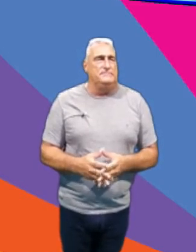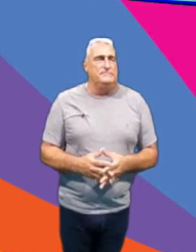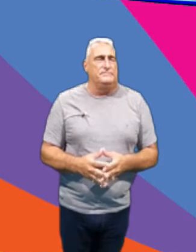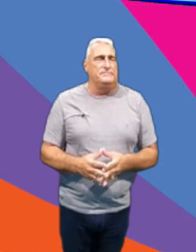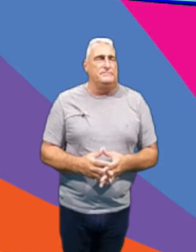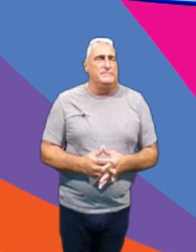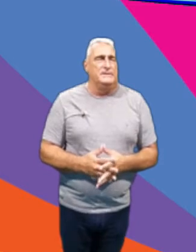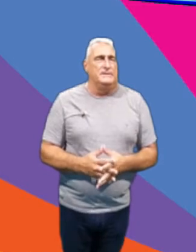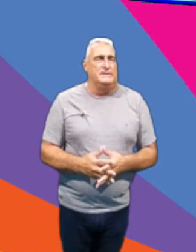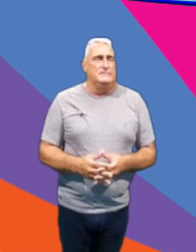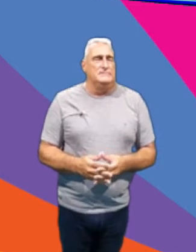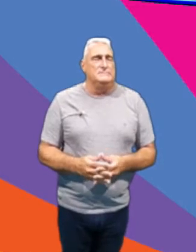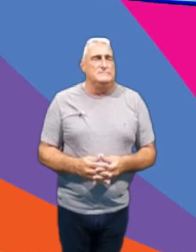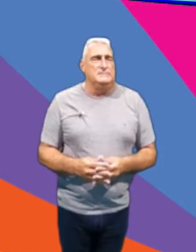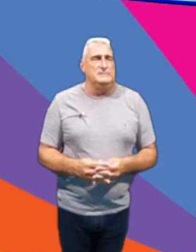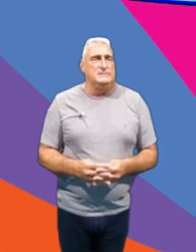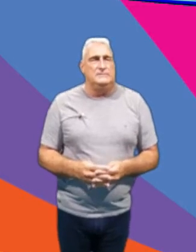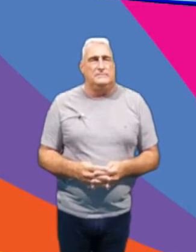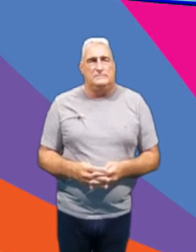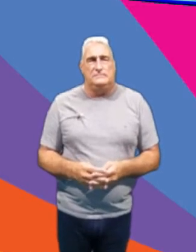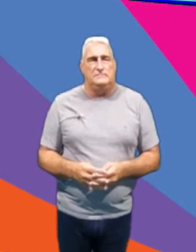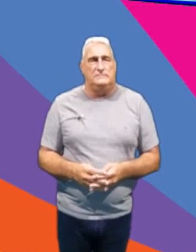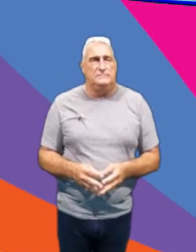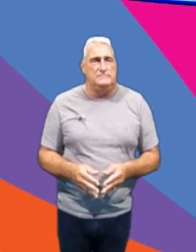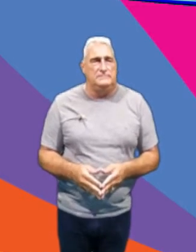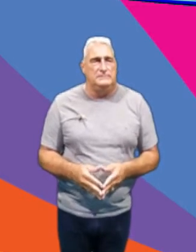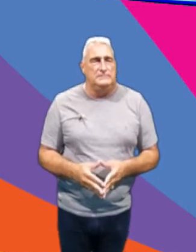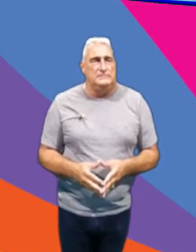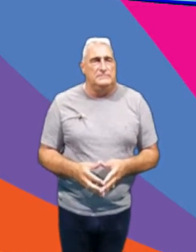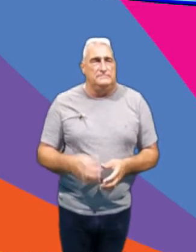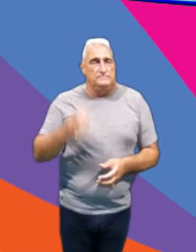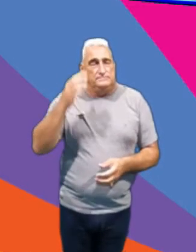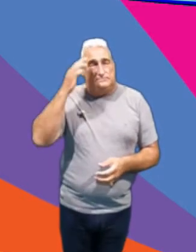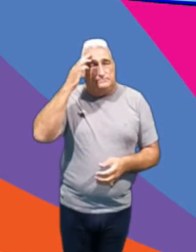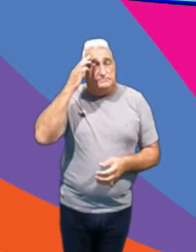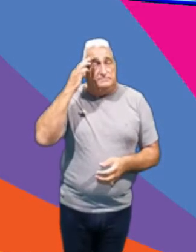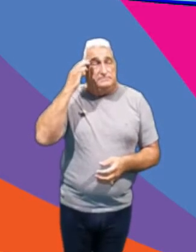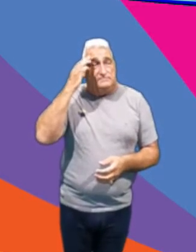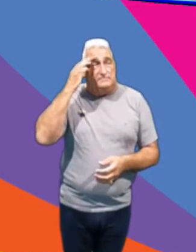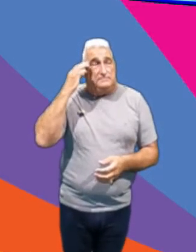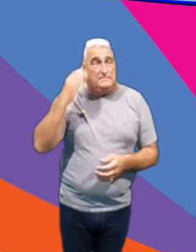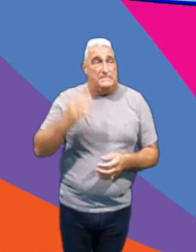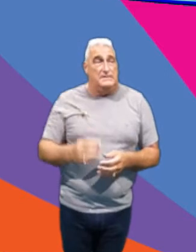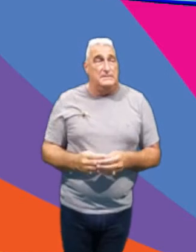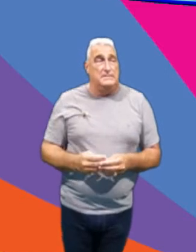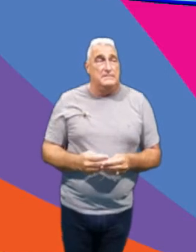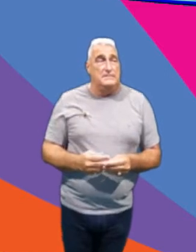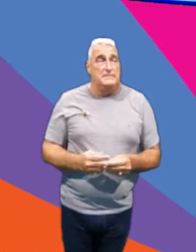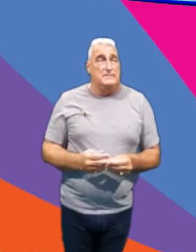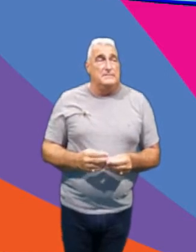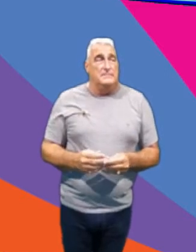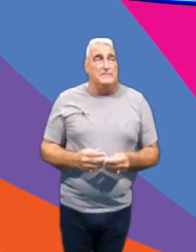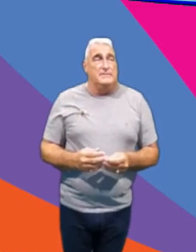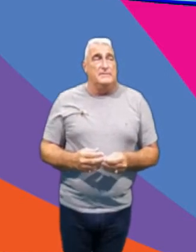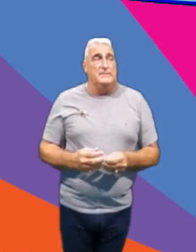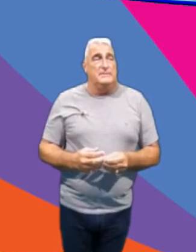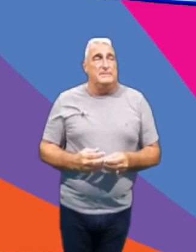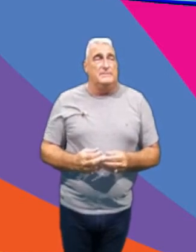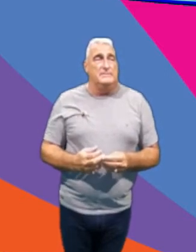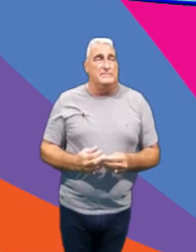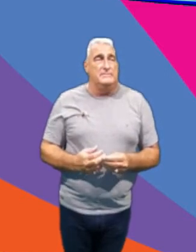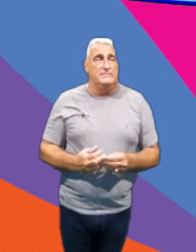hoy, después de 2 meses que ha caminado la provincia, etcétera, etcétera. Y tengo presión. No quiero que